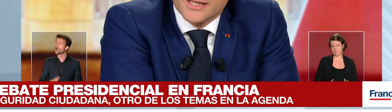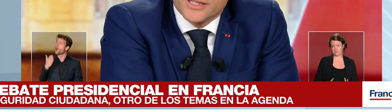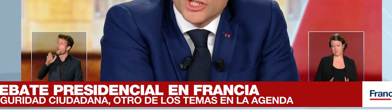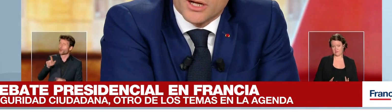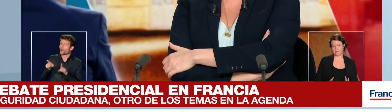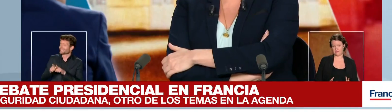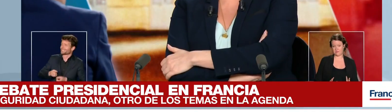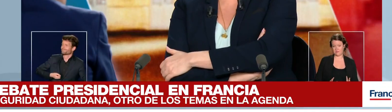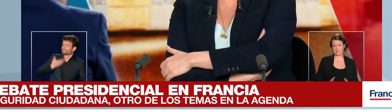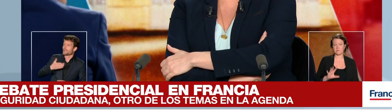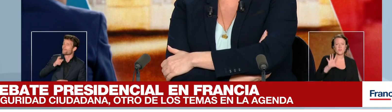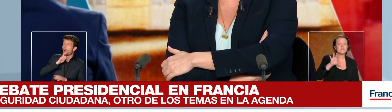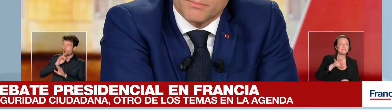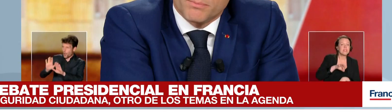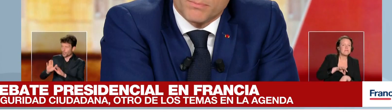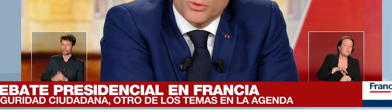después de todo,